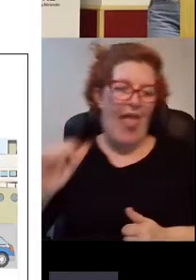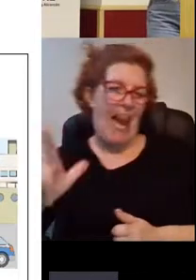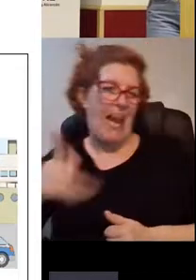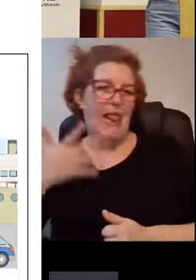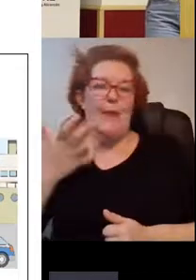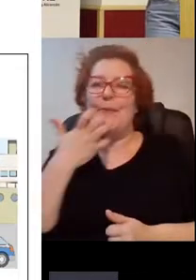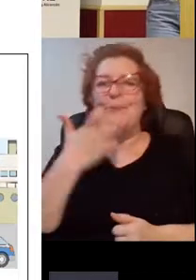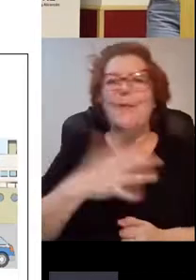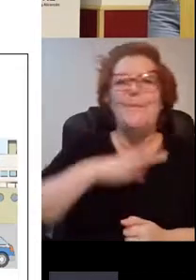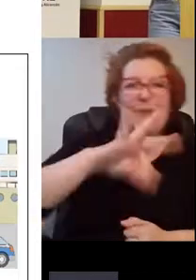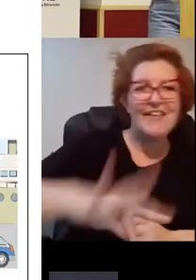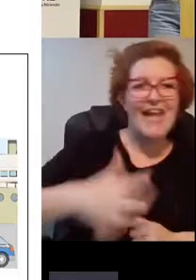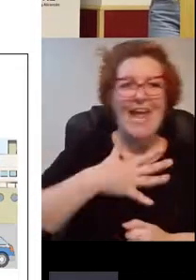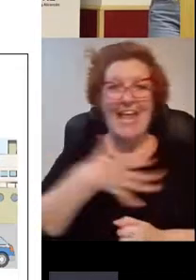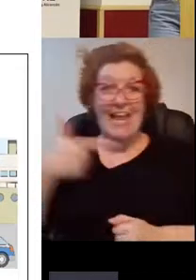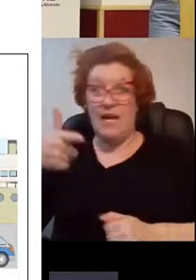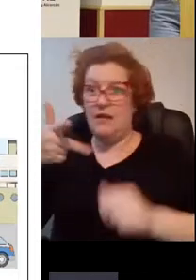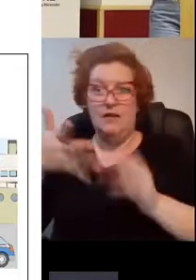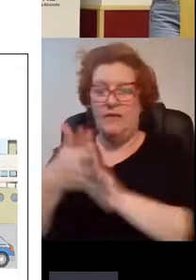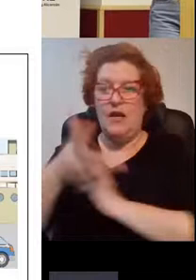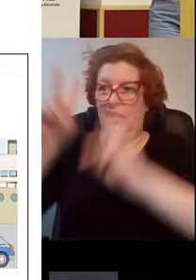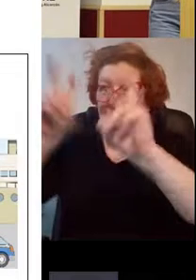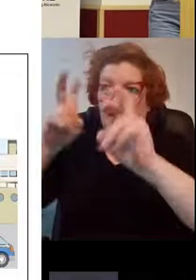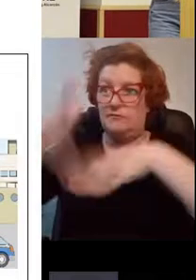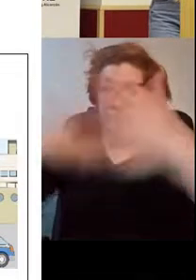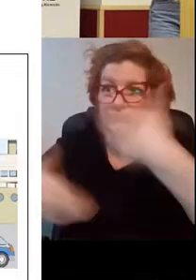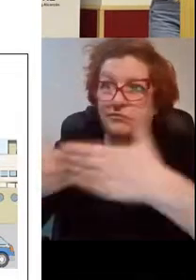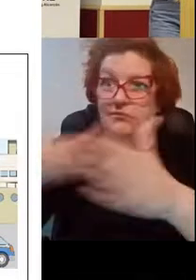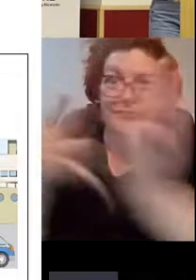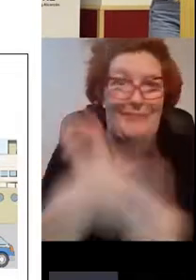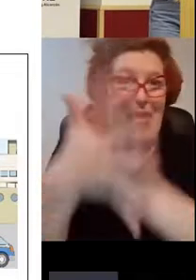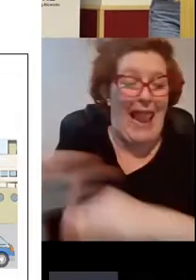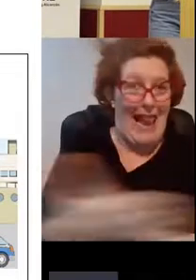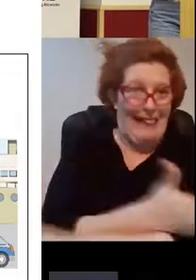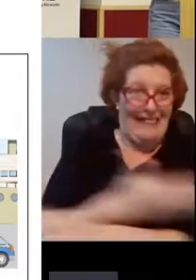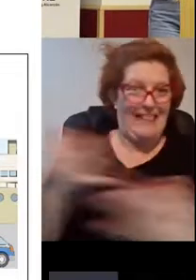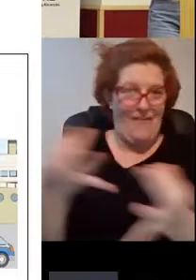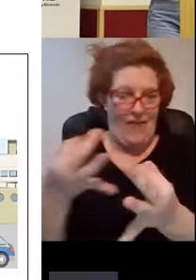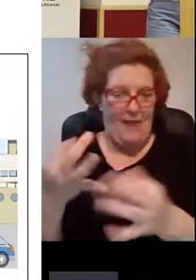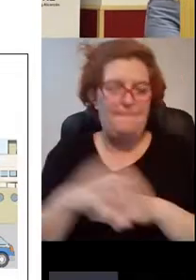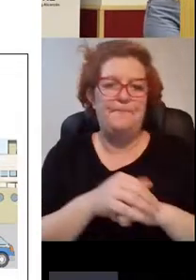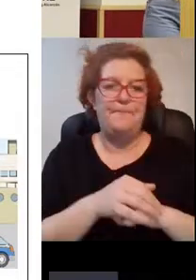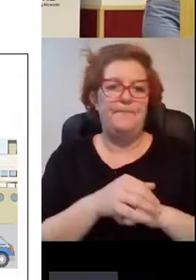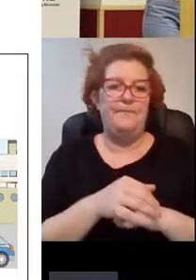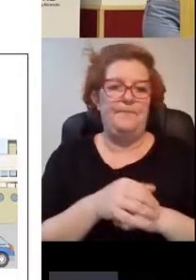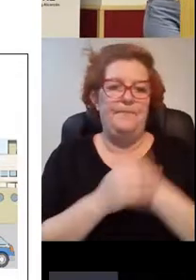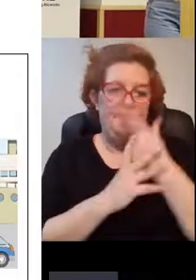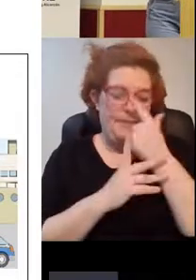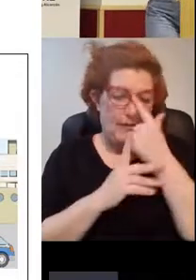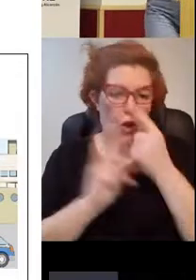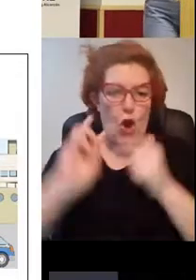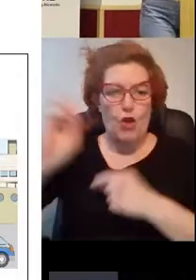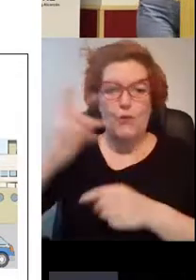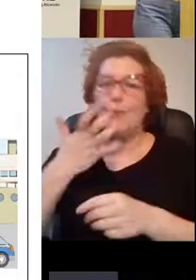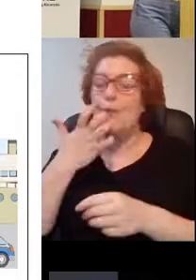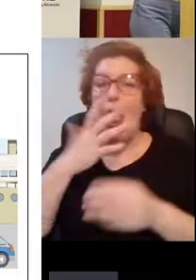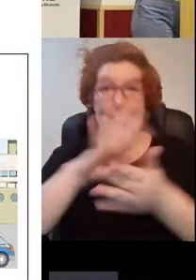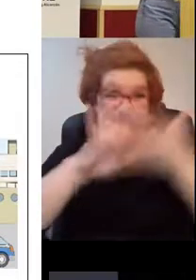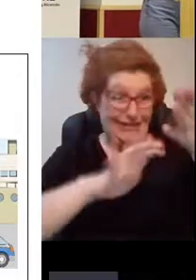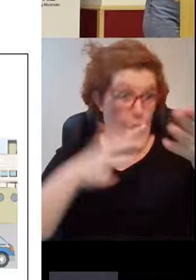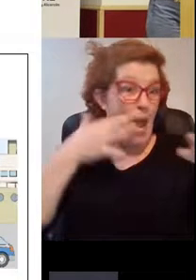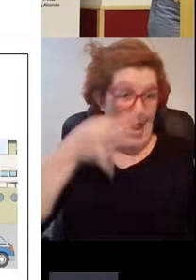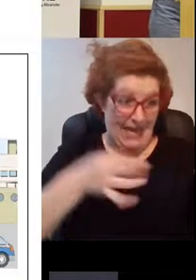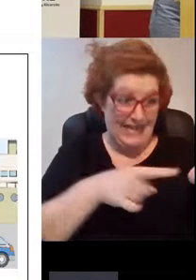es un tema que se ha tenido que adelantar bastante en 1A1. Por otro lado, también, al trabajar con textos reales, es